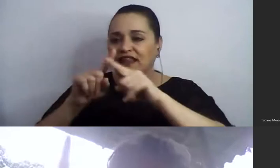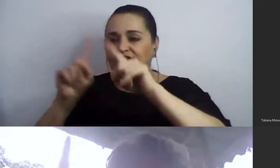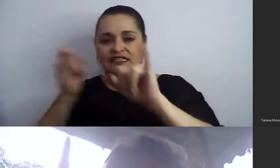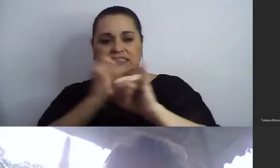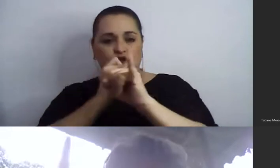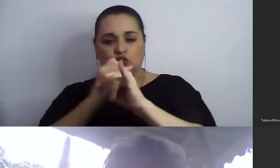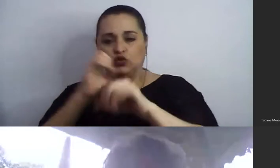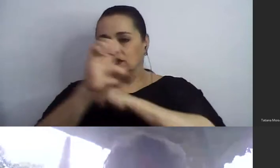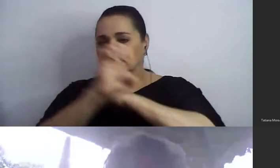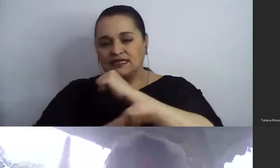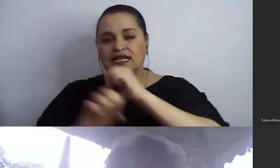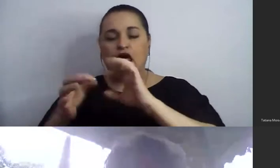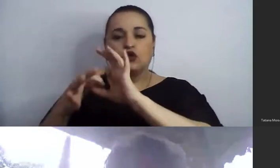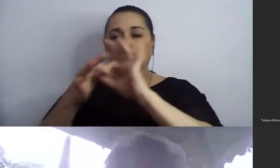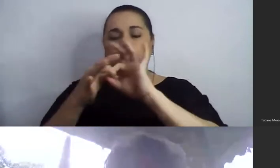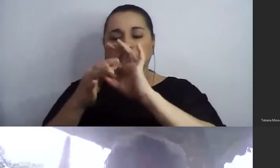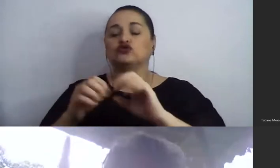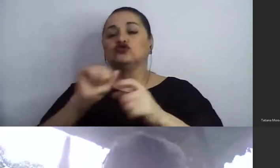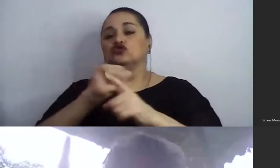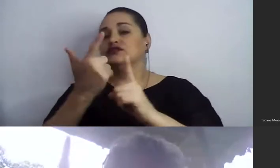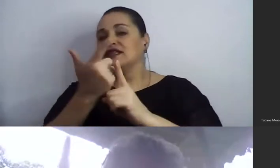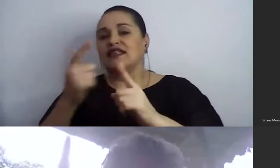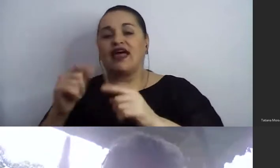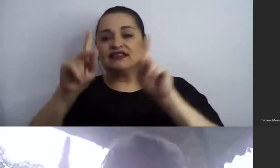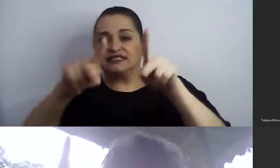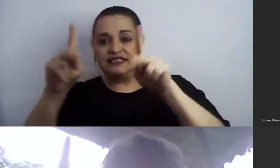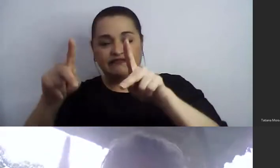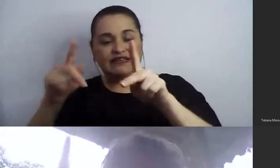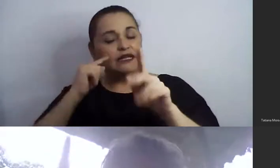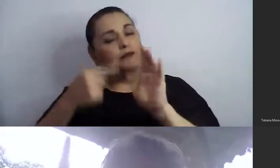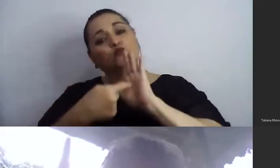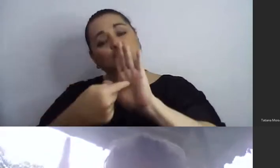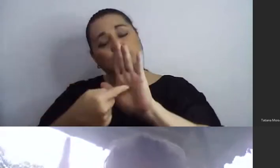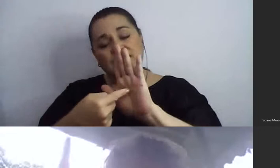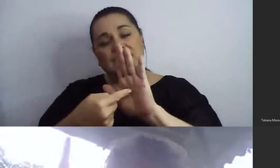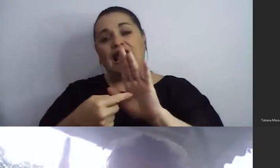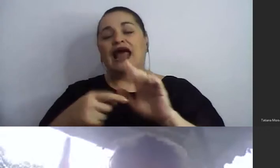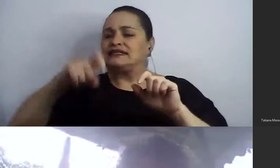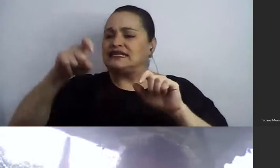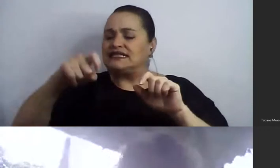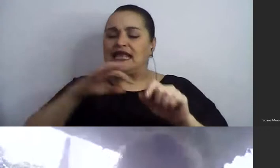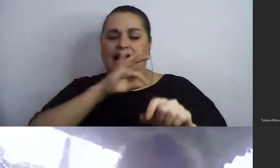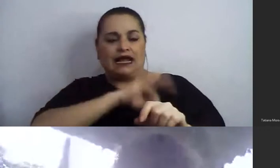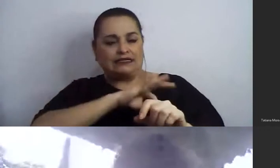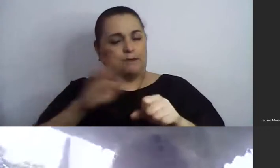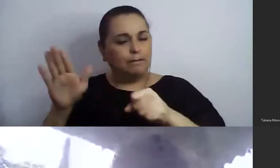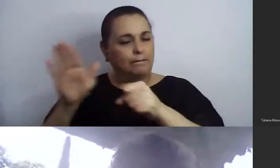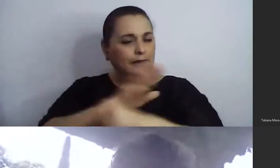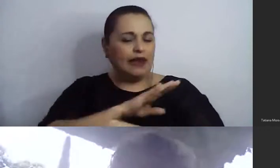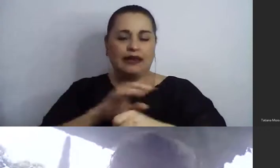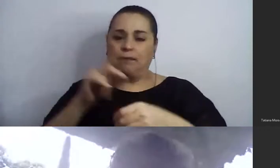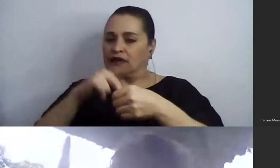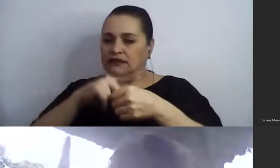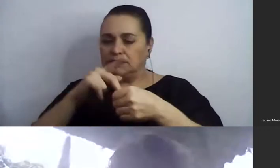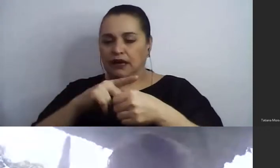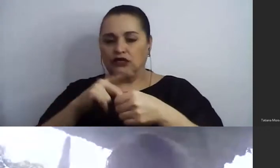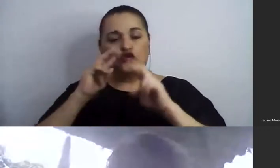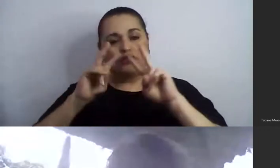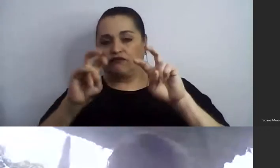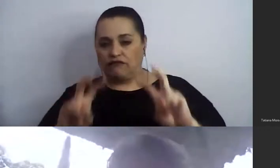estado y la sociedad civil al poner de relieve la necesidad de garantizar la plena participación de esta en la